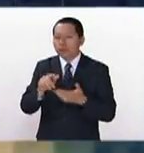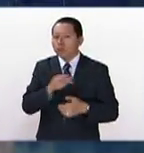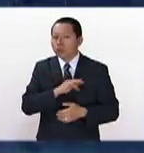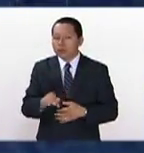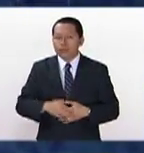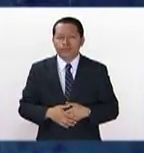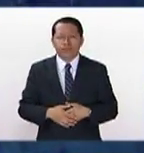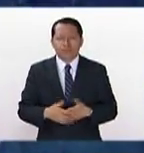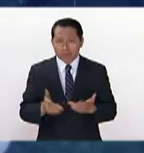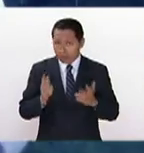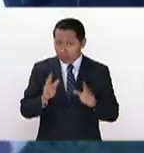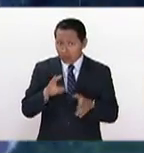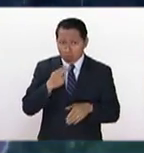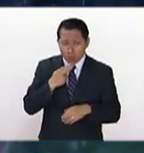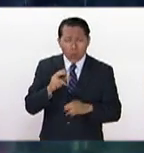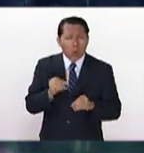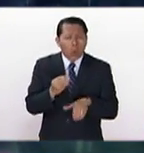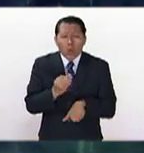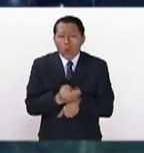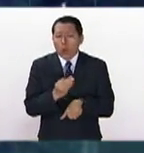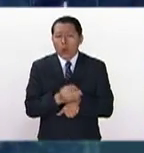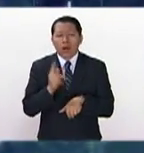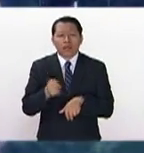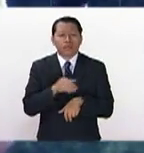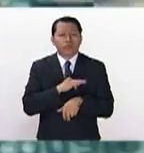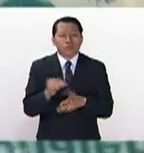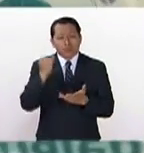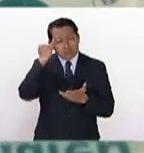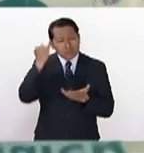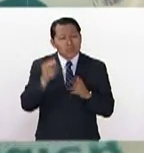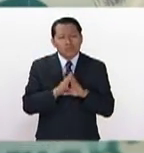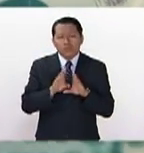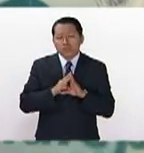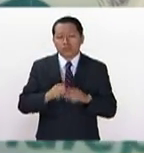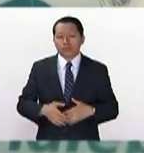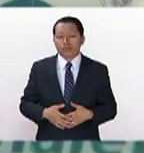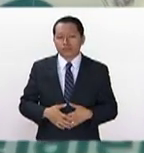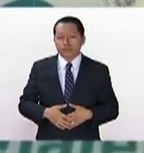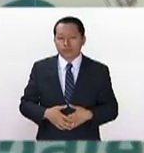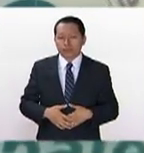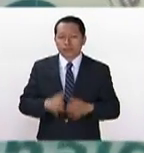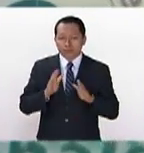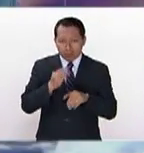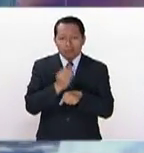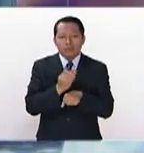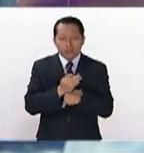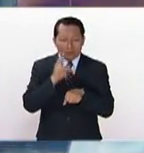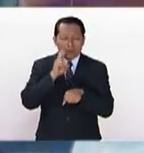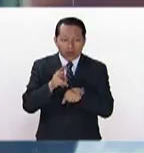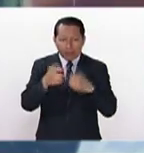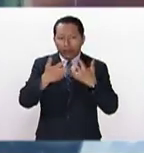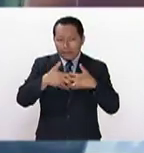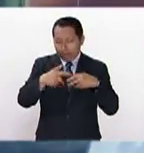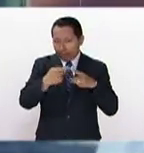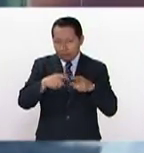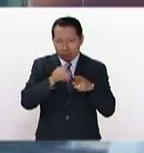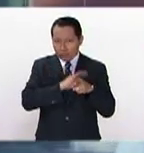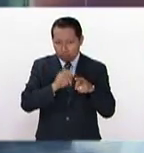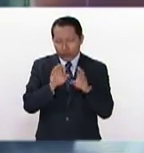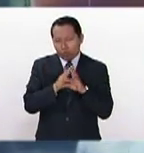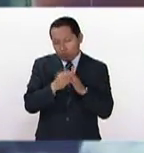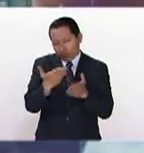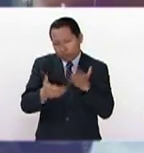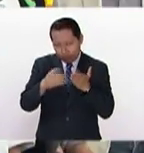prácticos, utilizándose o cómo está? ¿En qué fase está esta iniciativa? Ya estamos viendo la producción. Ahora,